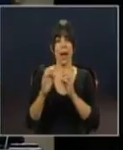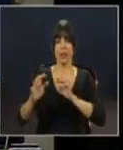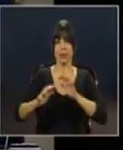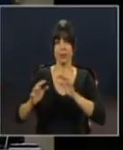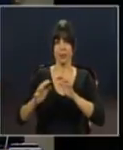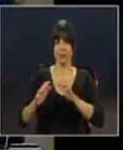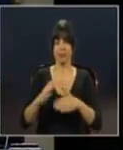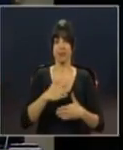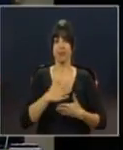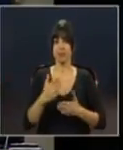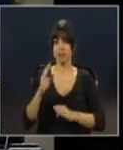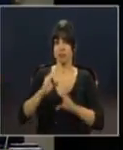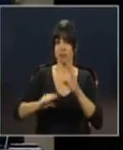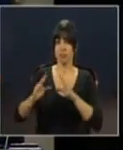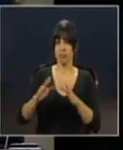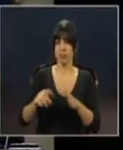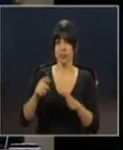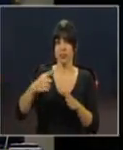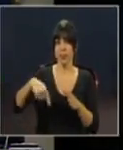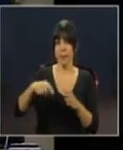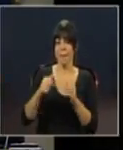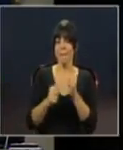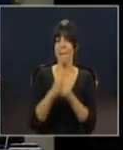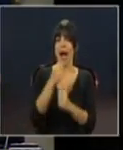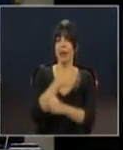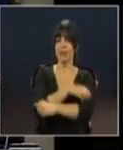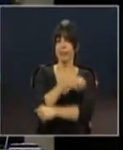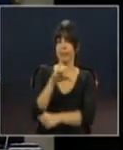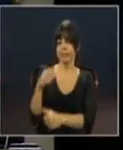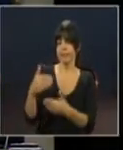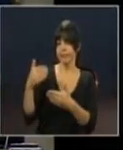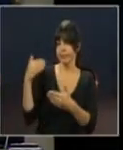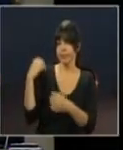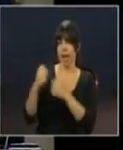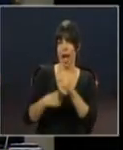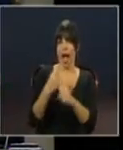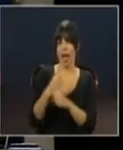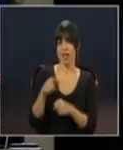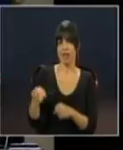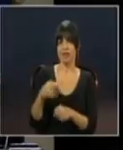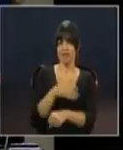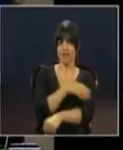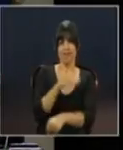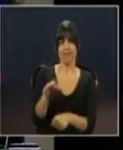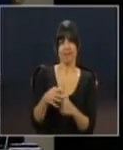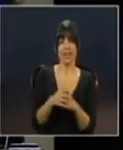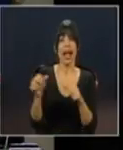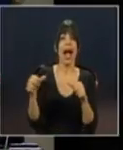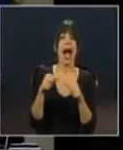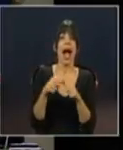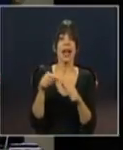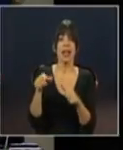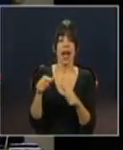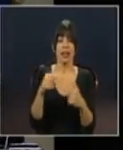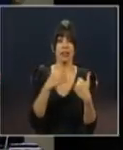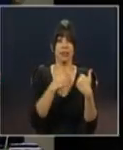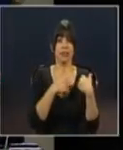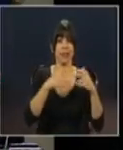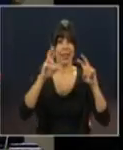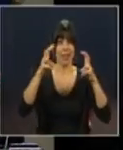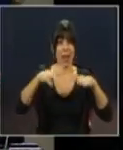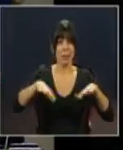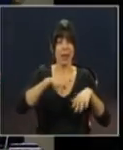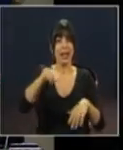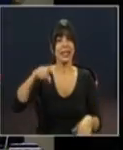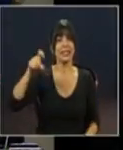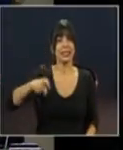con vocación comercial, la que más se ha fortalecido en las décadas recientes. Los sectores que despuntan en este contexto la